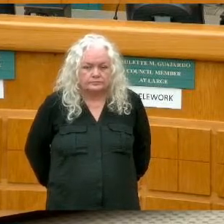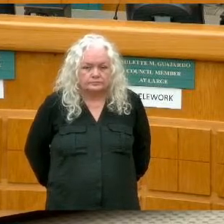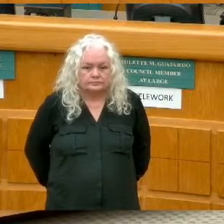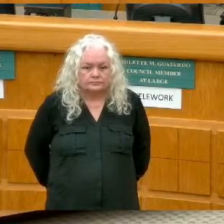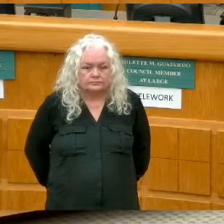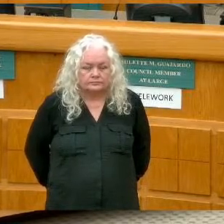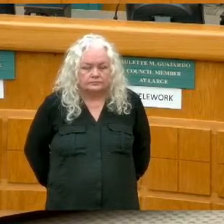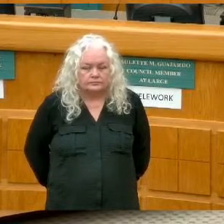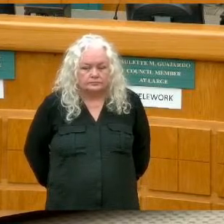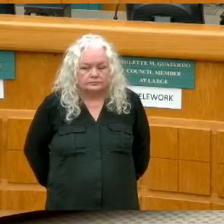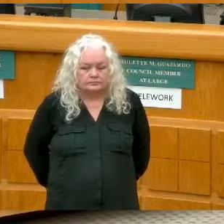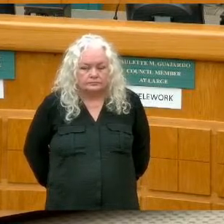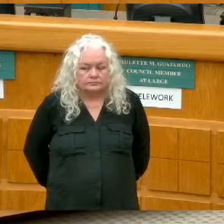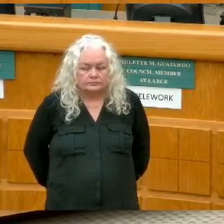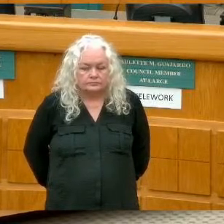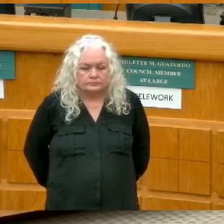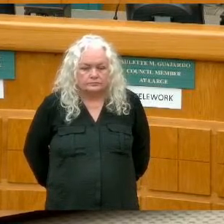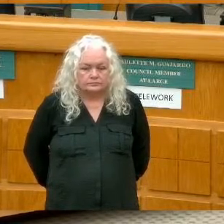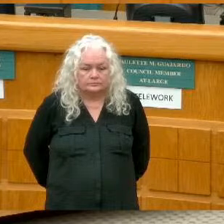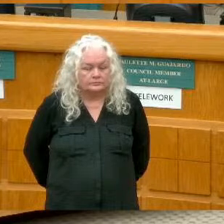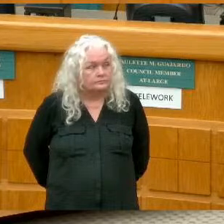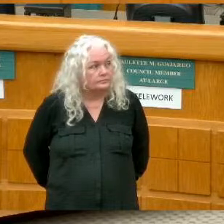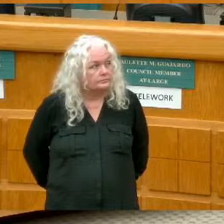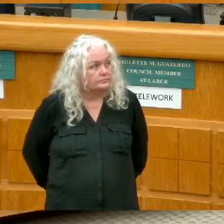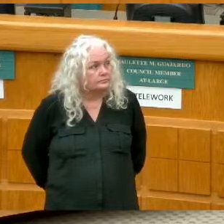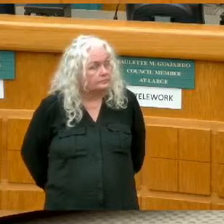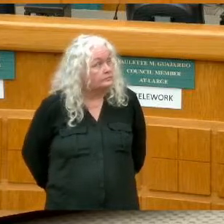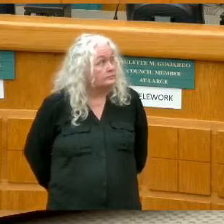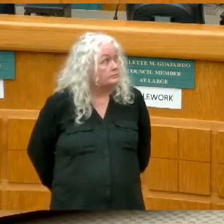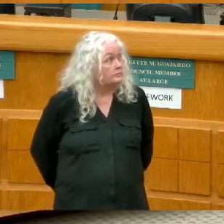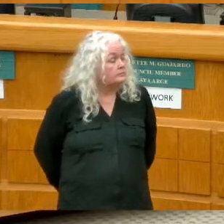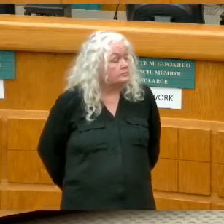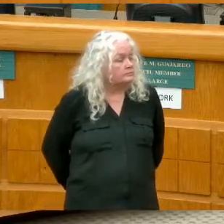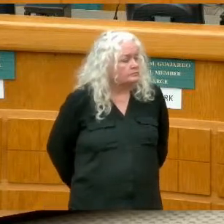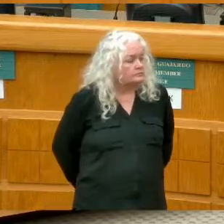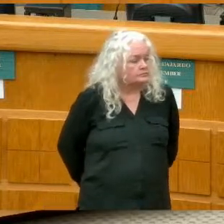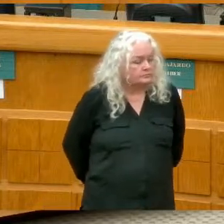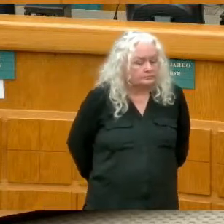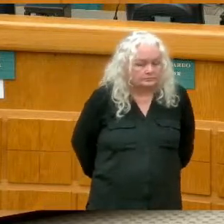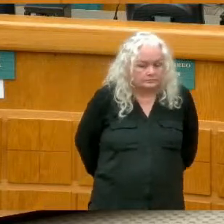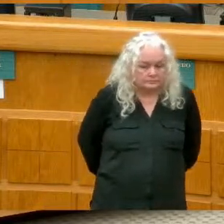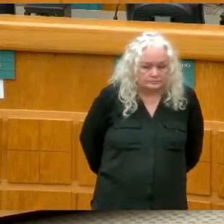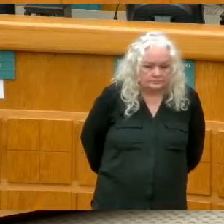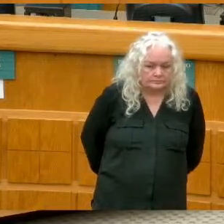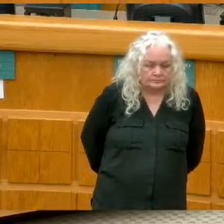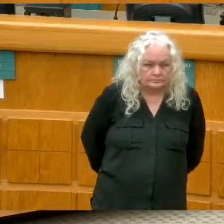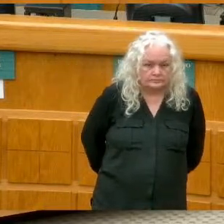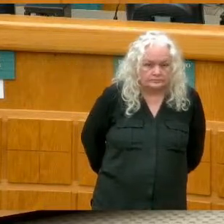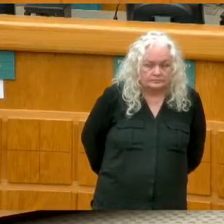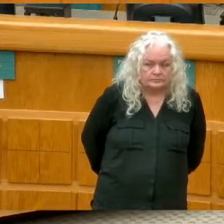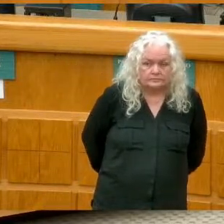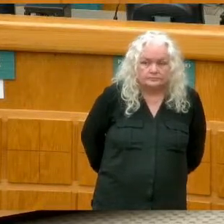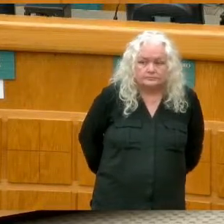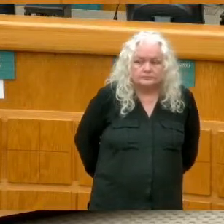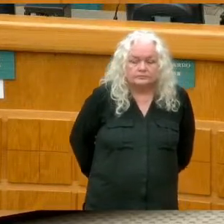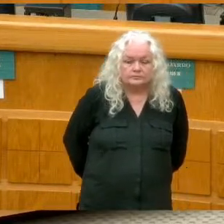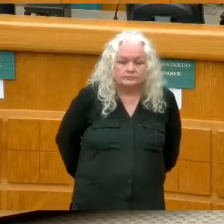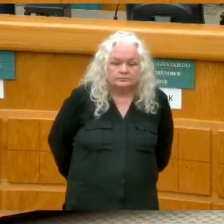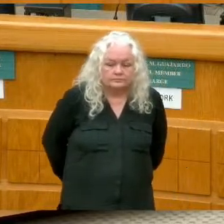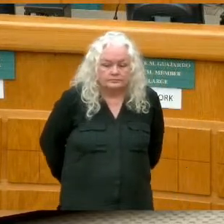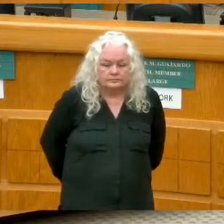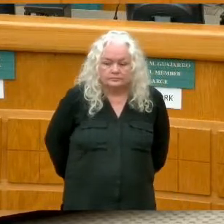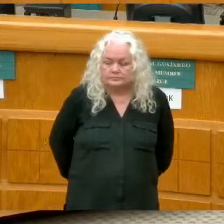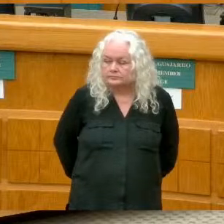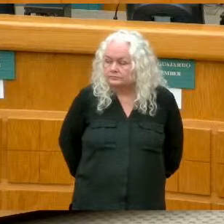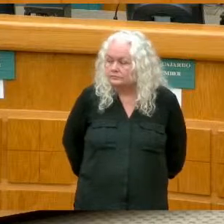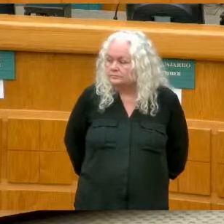afortunadamente se reportan 0 fallecimientos y a la fecha los fallecimientos totalizan 368 personas. En cuanto a las órdenes del gobernador,